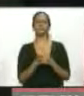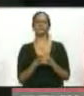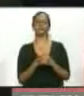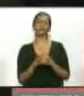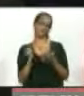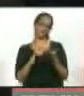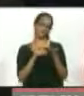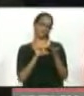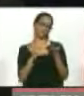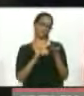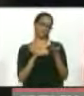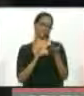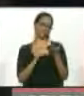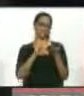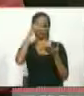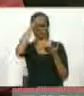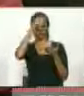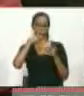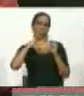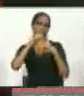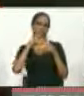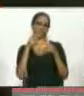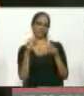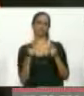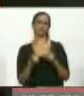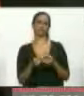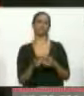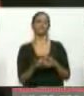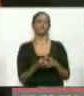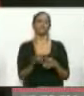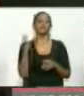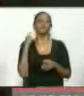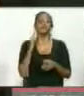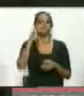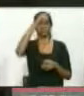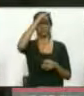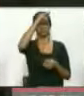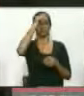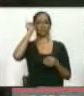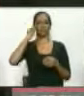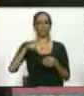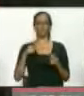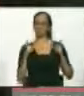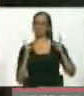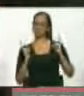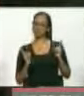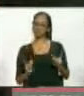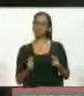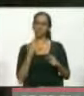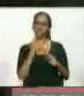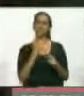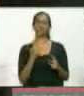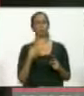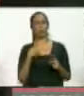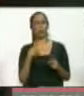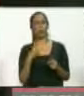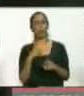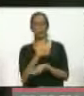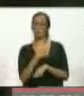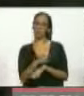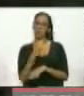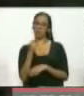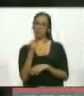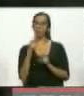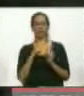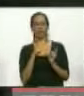el formulario trabajo comerciando mientras mientras tanto don al trono también está relajado porque él dice bueno yo invertí una plata pero